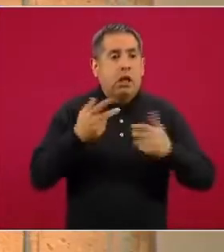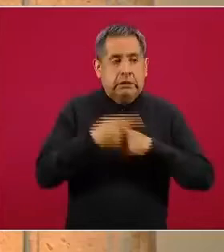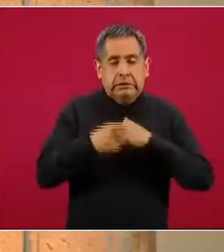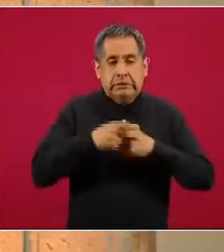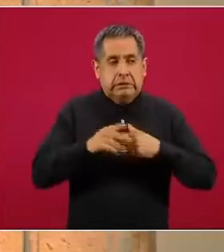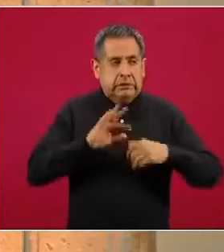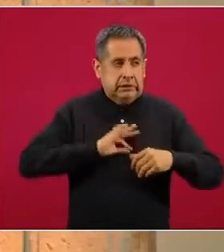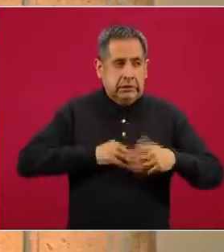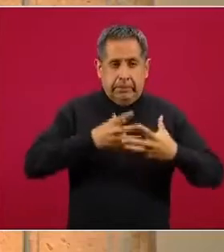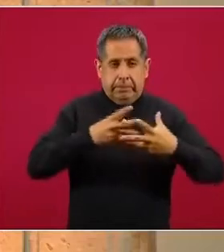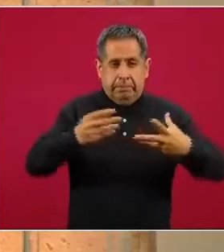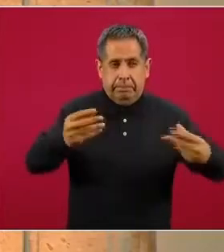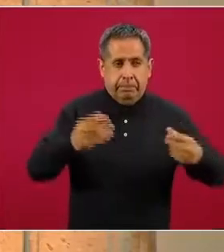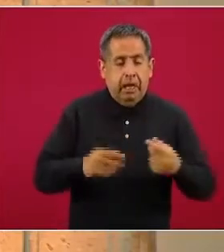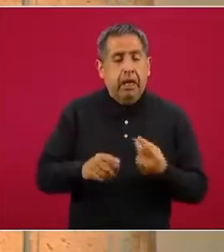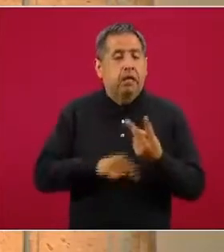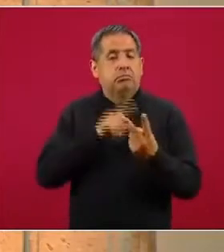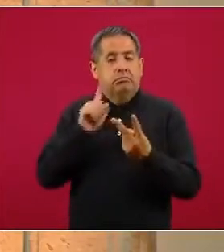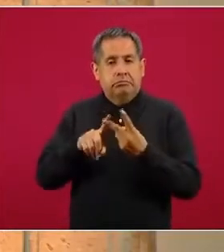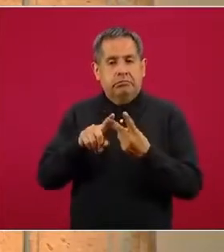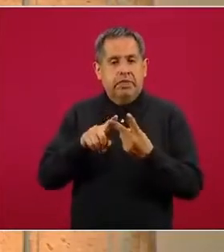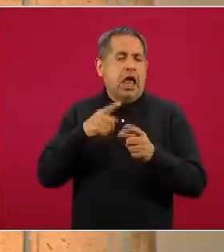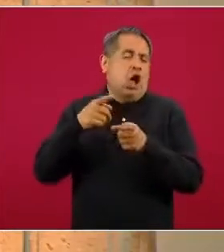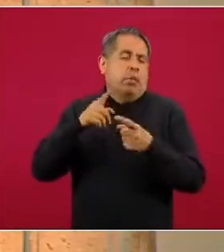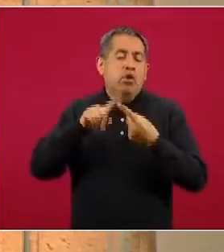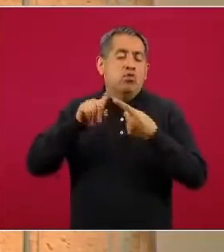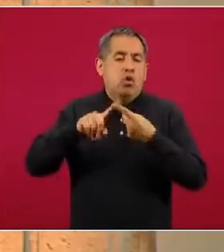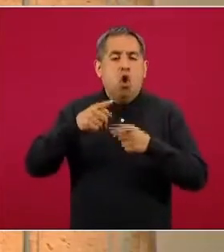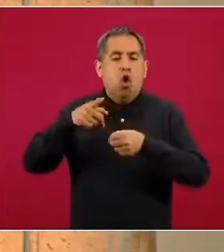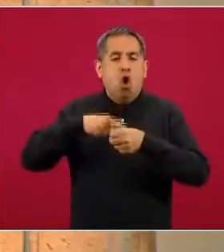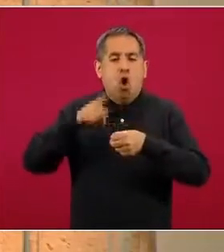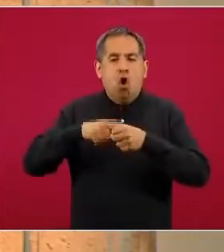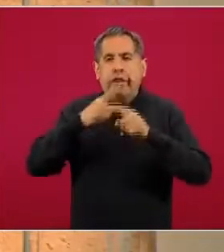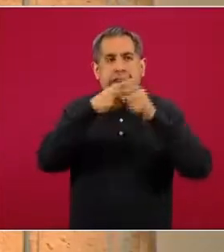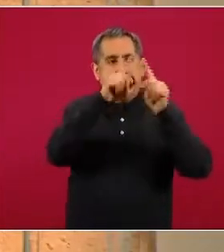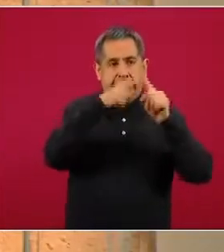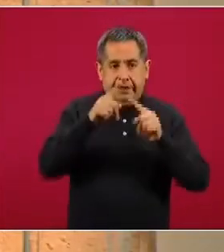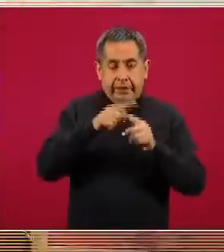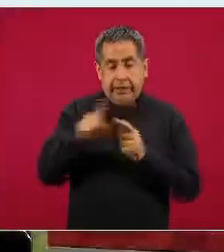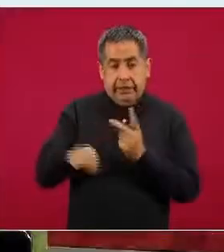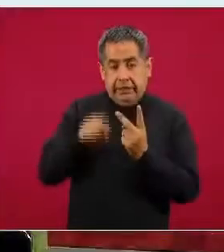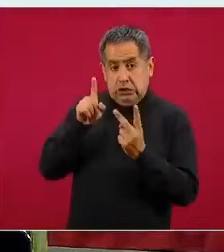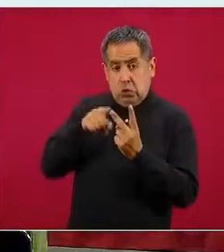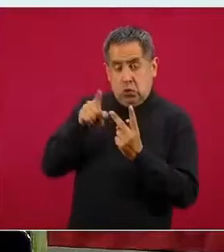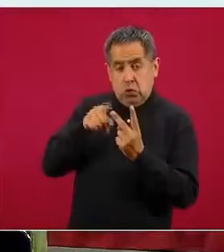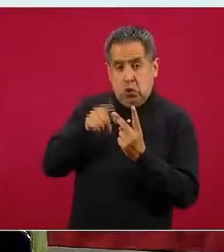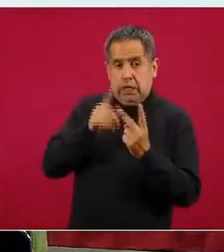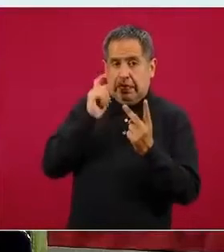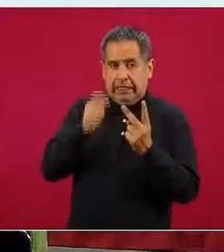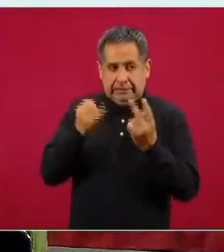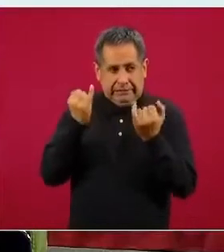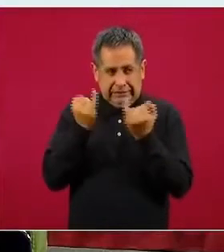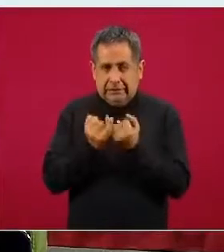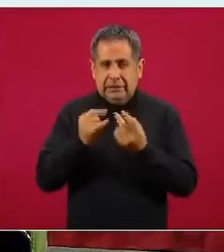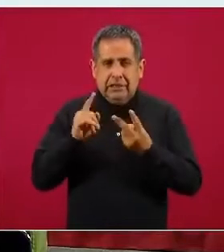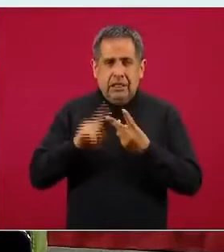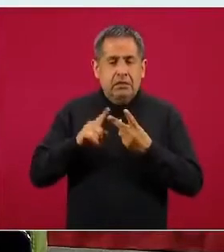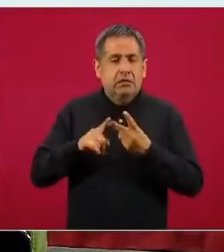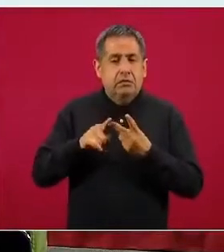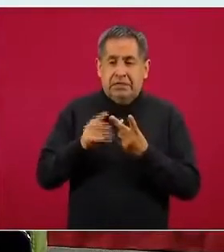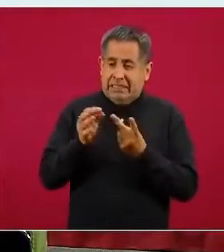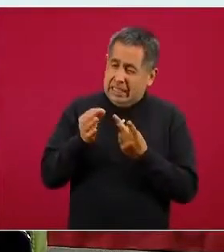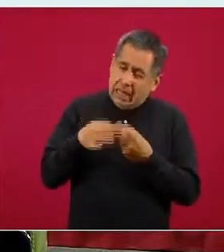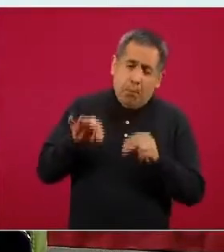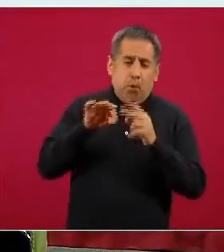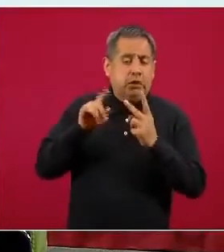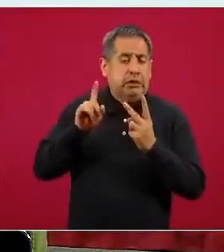por eso los diferentes niveles representados en colores. Pero el segundo componente es igual o todavía más